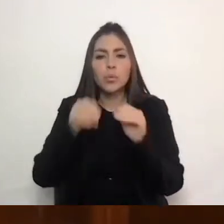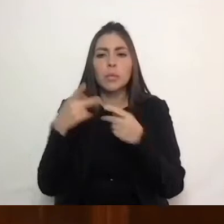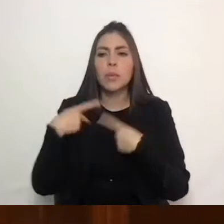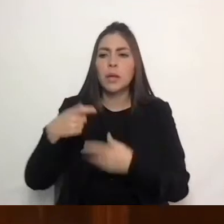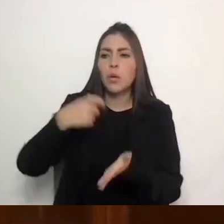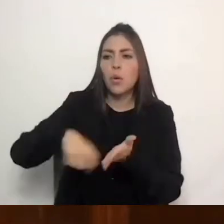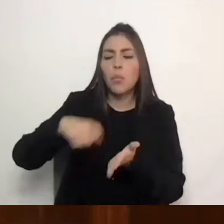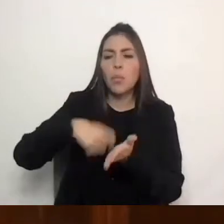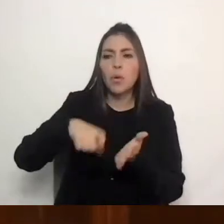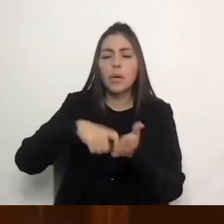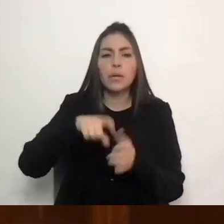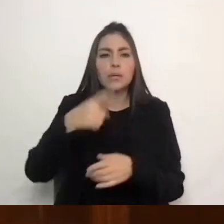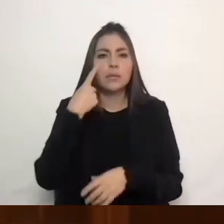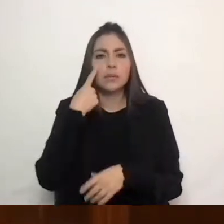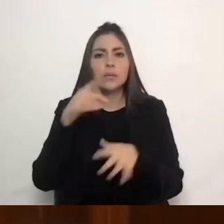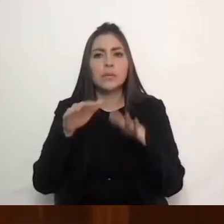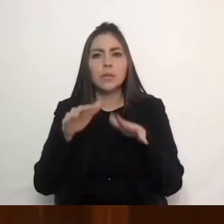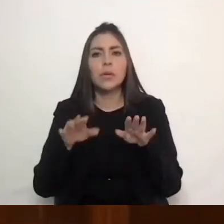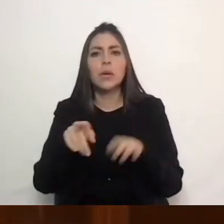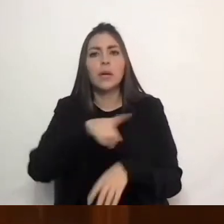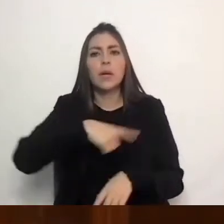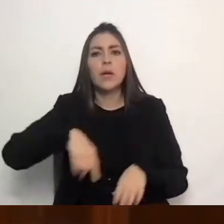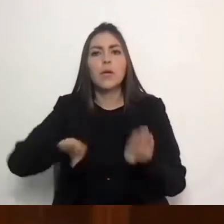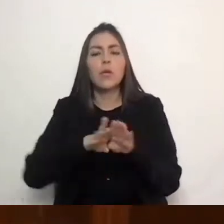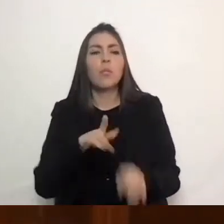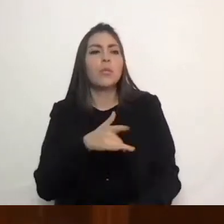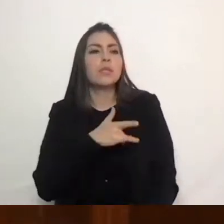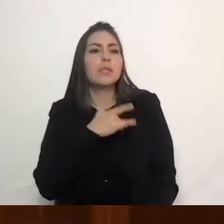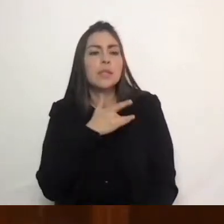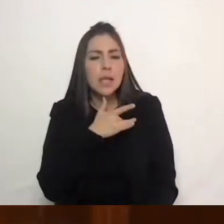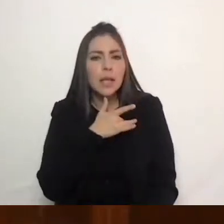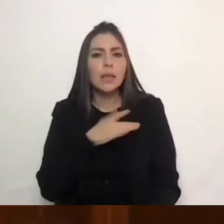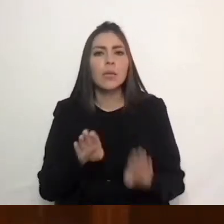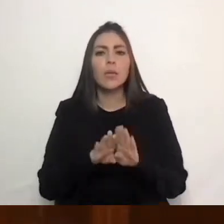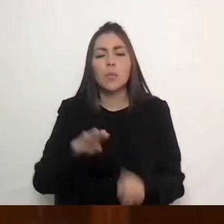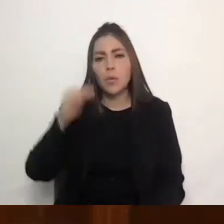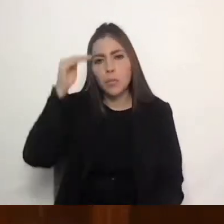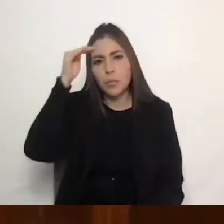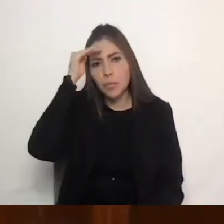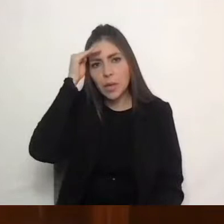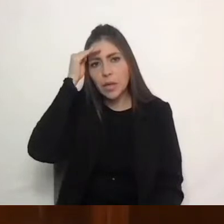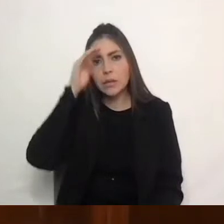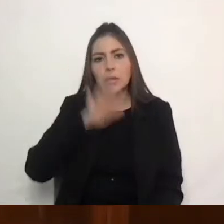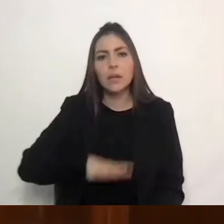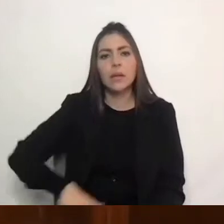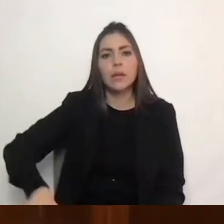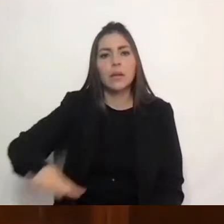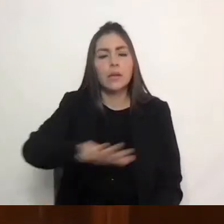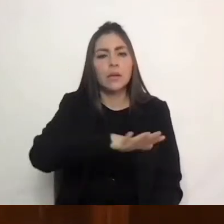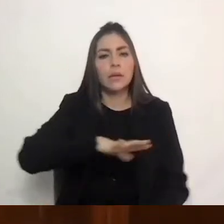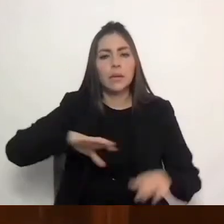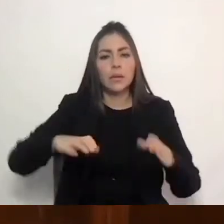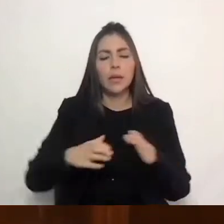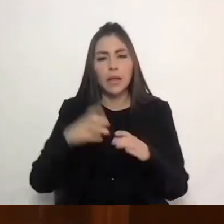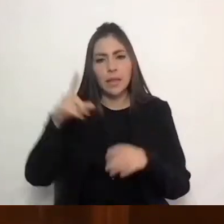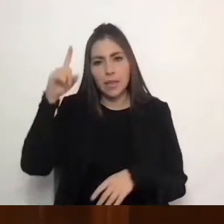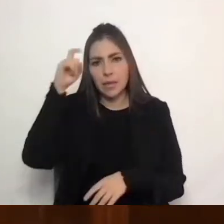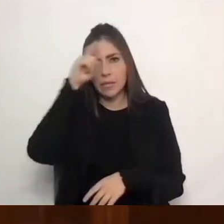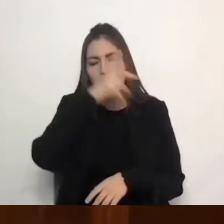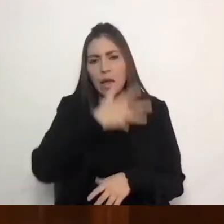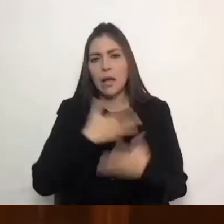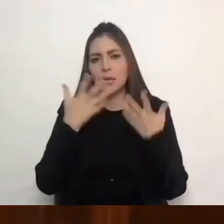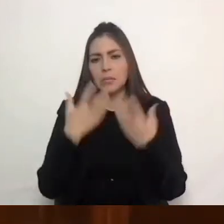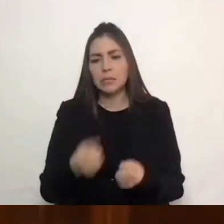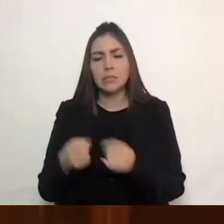forma de cómo se piensa, se siente, se relaciona una sociedad compleja,